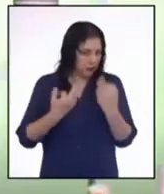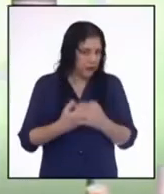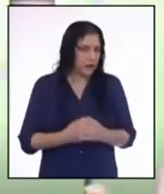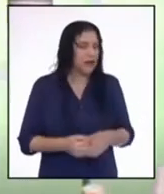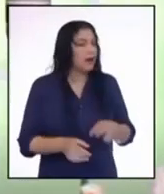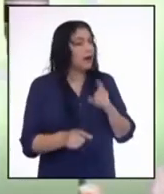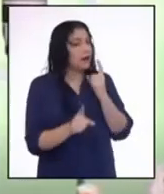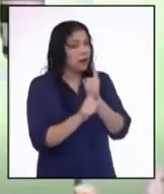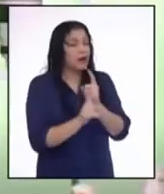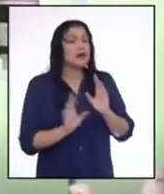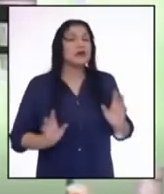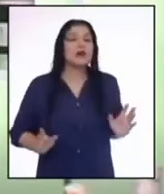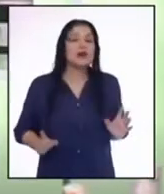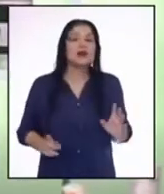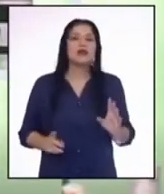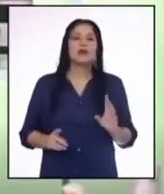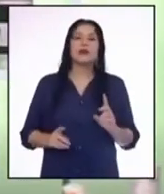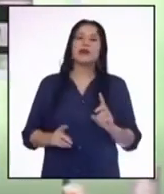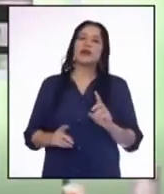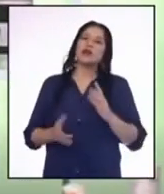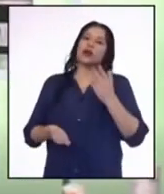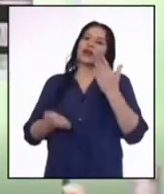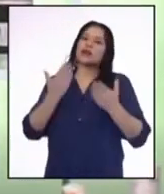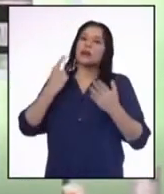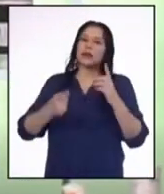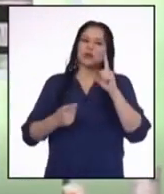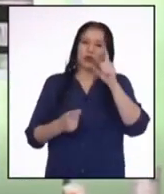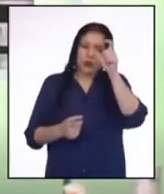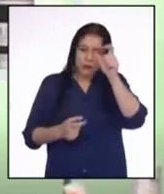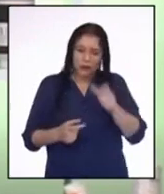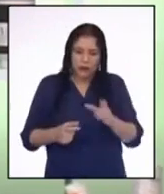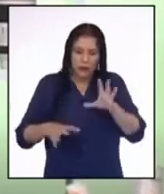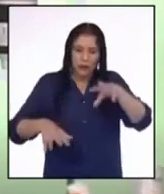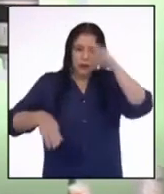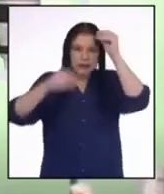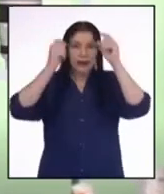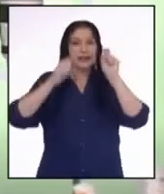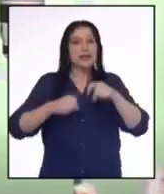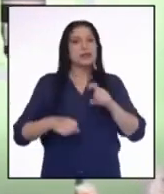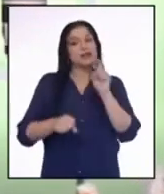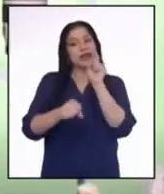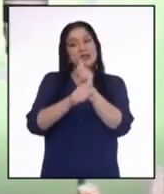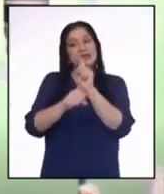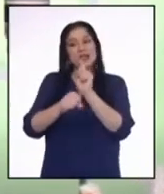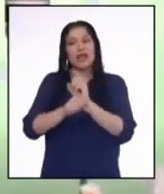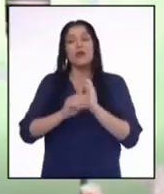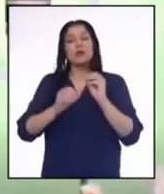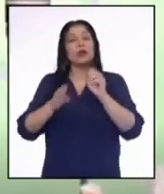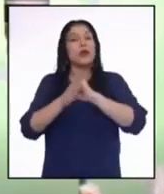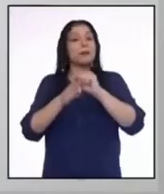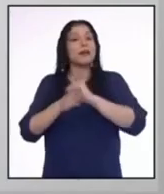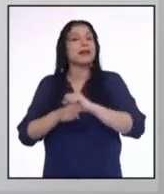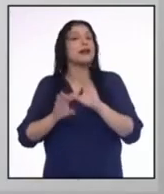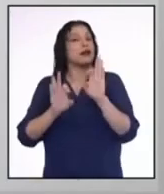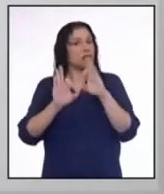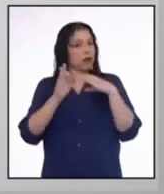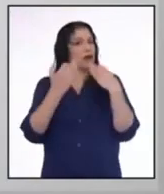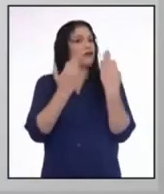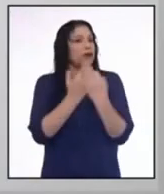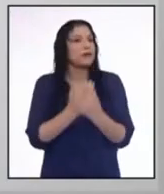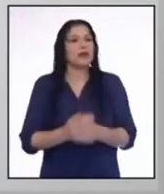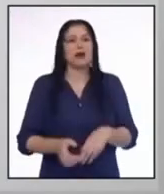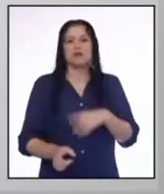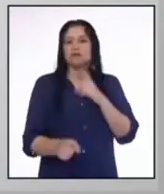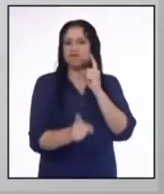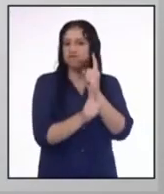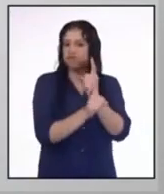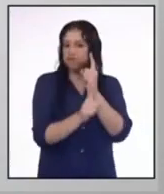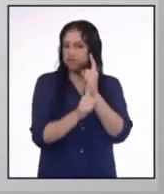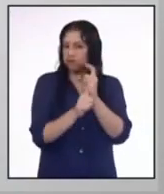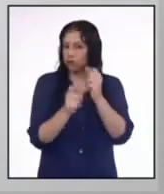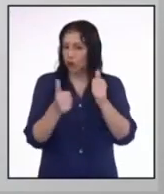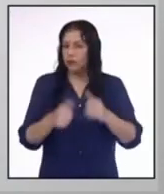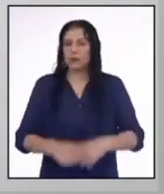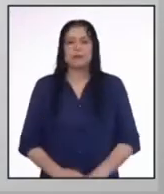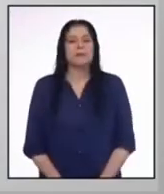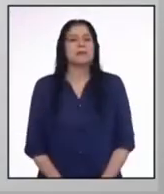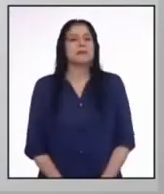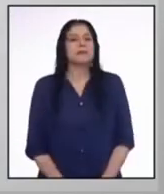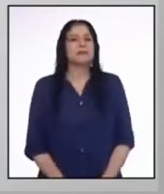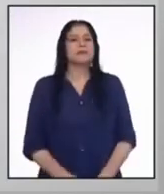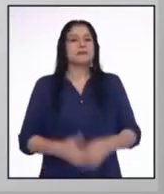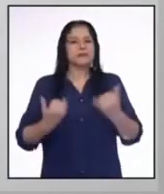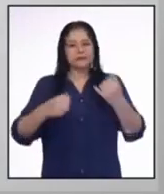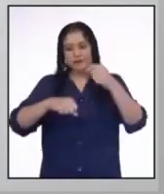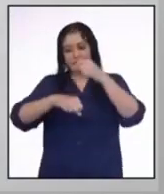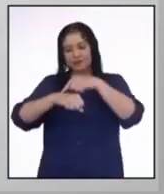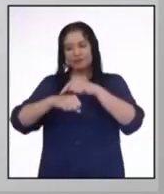Es cierto, porque lo que uno puede aprender hay que enseñárselo o practicarlo con la familia. Excelente, chicos.